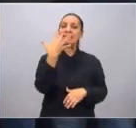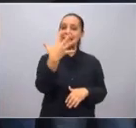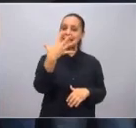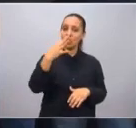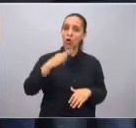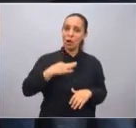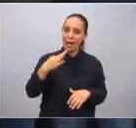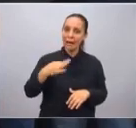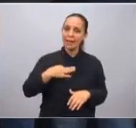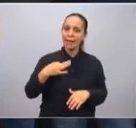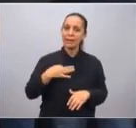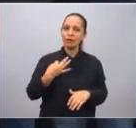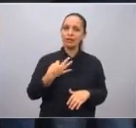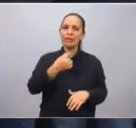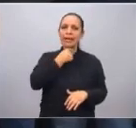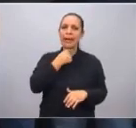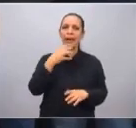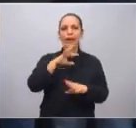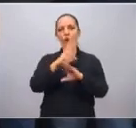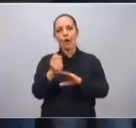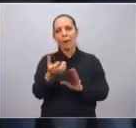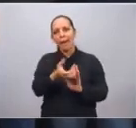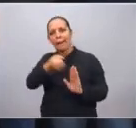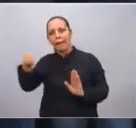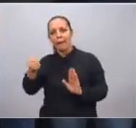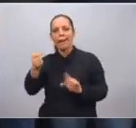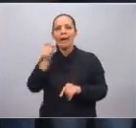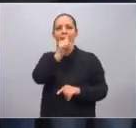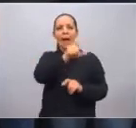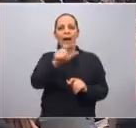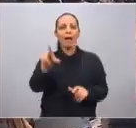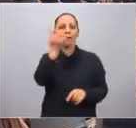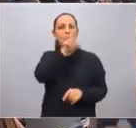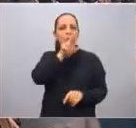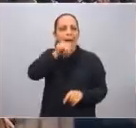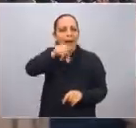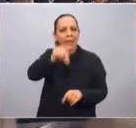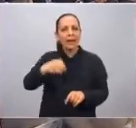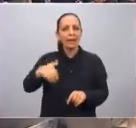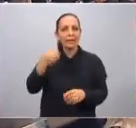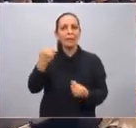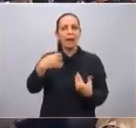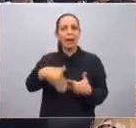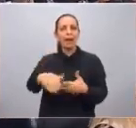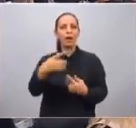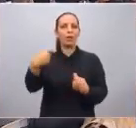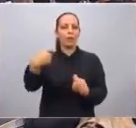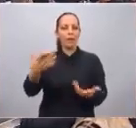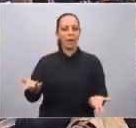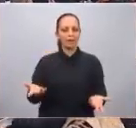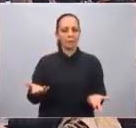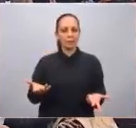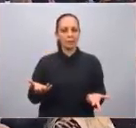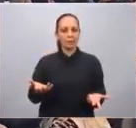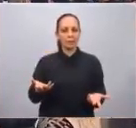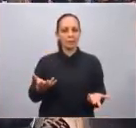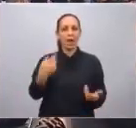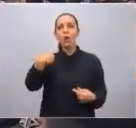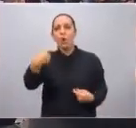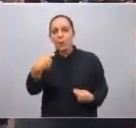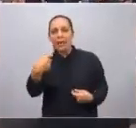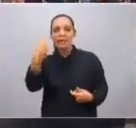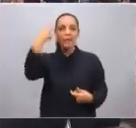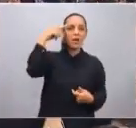5 años le quieren afanar a las mujeres argentinas para jubilarse al